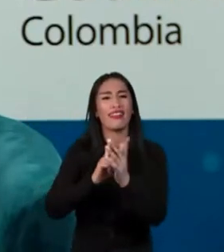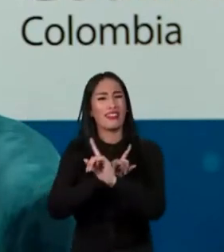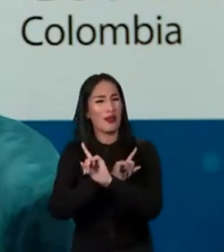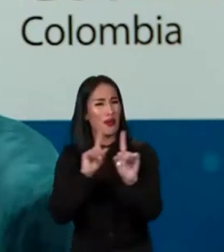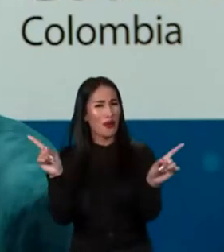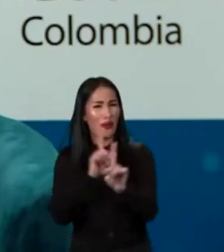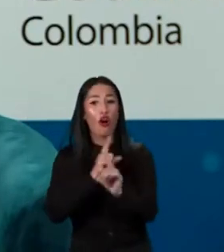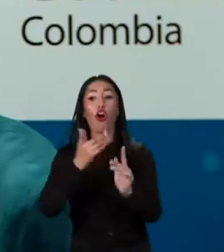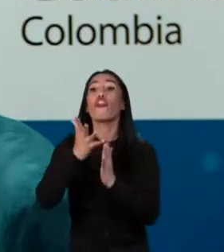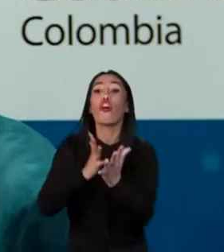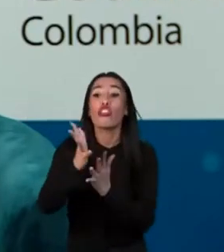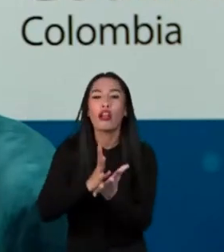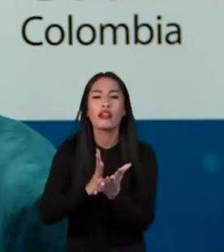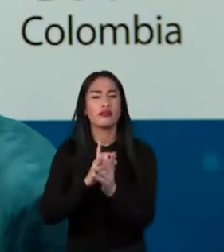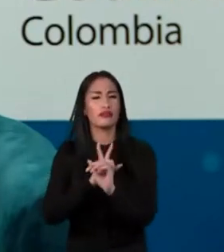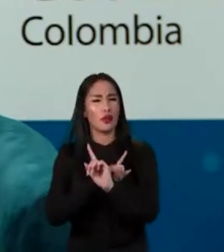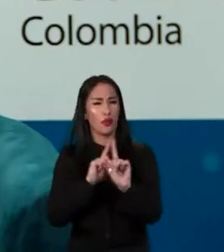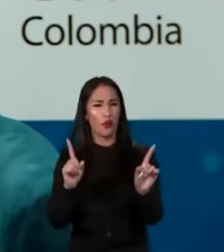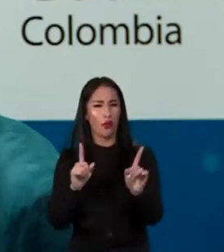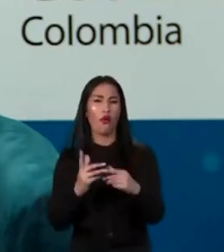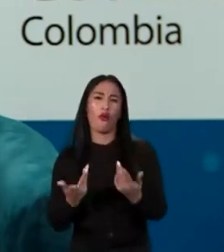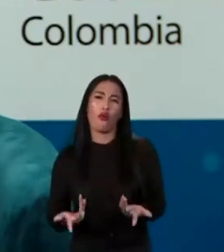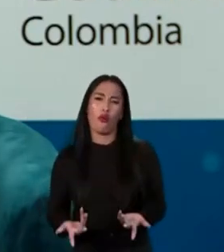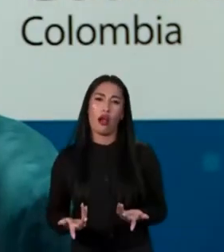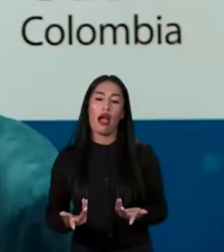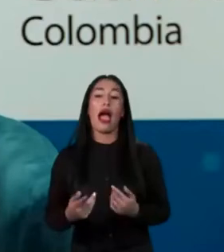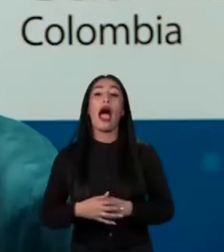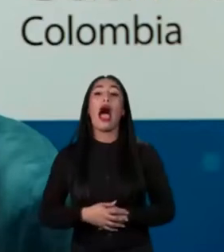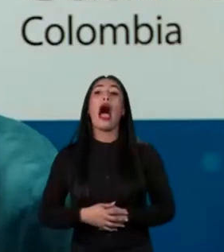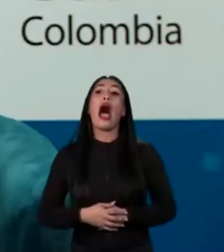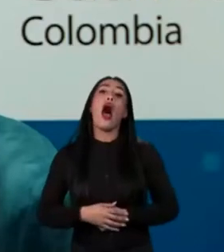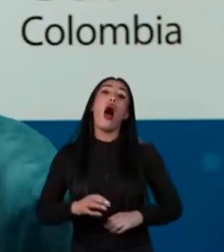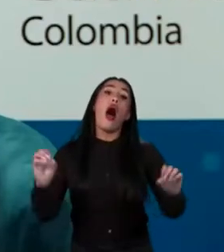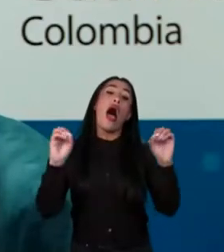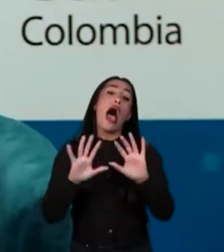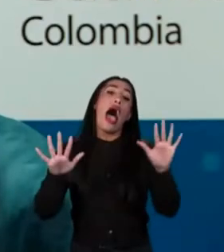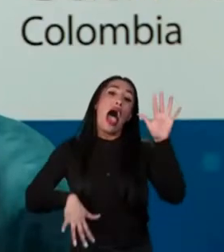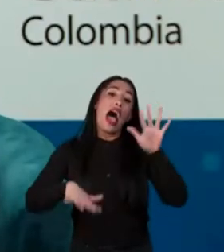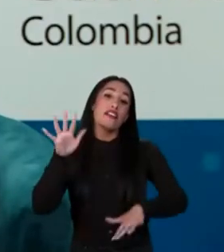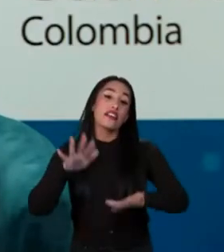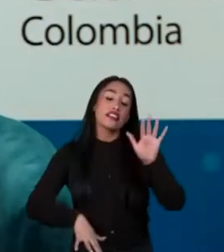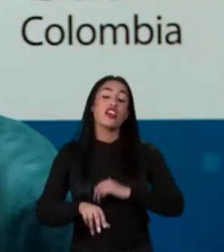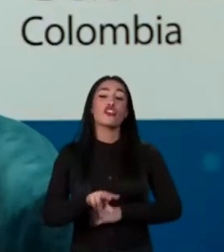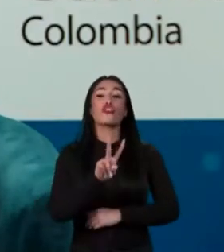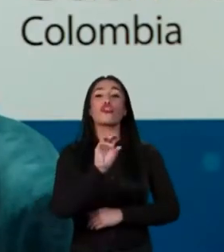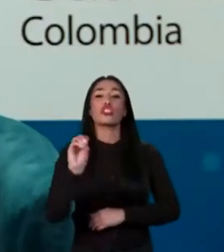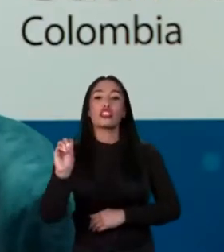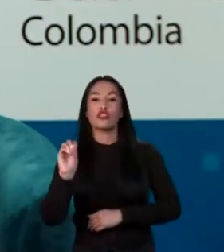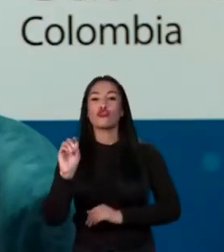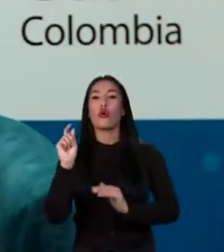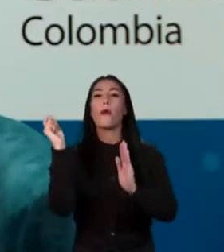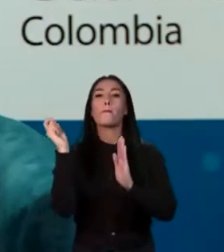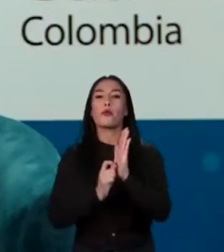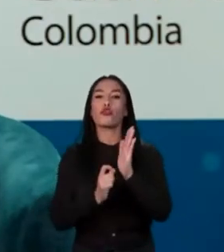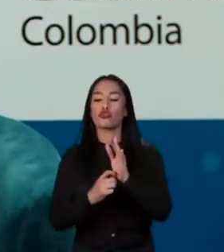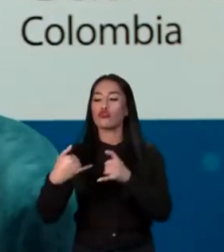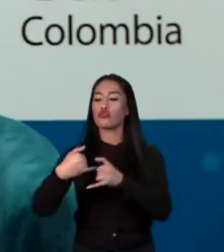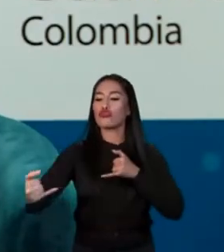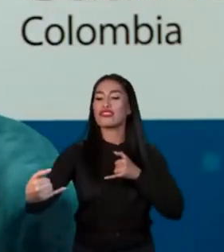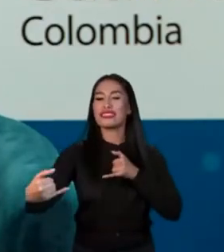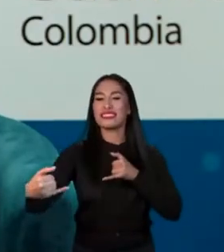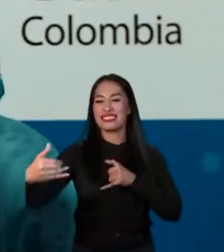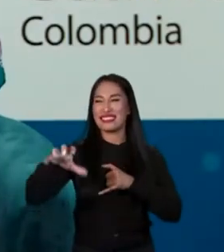estudiantes que nos toca recibirlos con 200 puntos en la sede de fronteras y los de los programas de